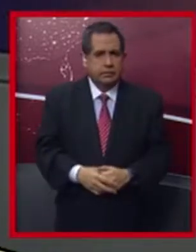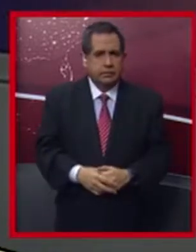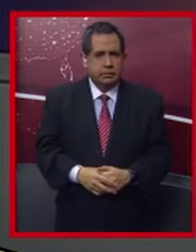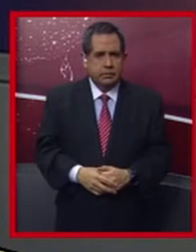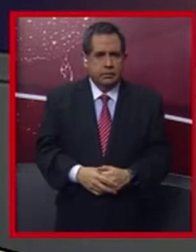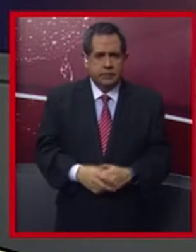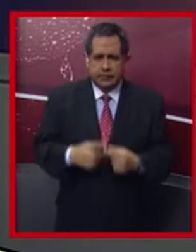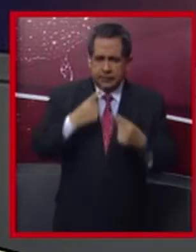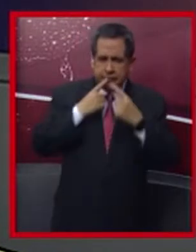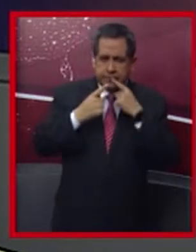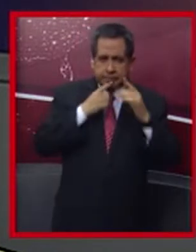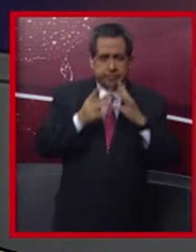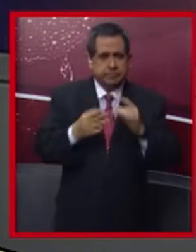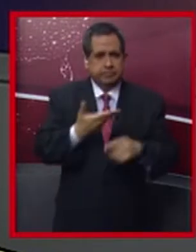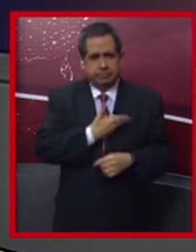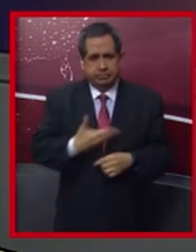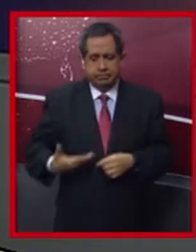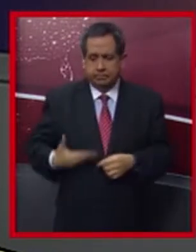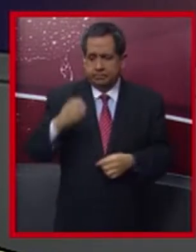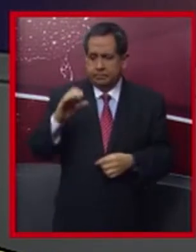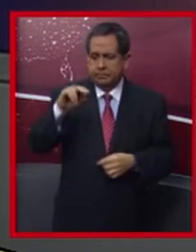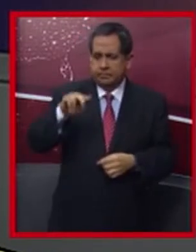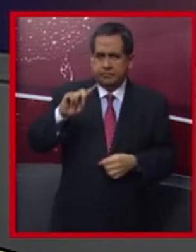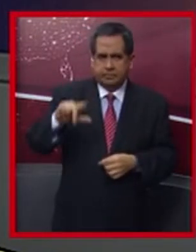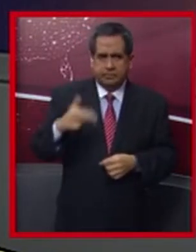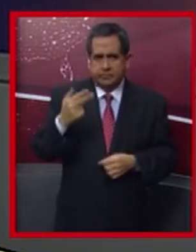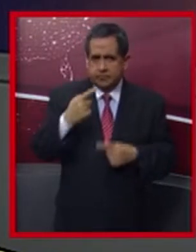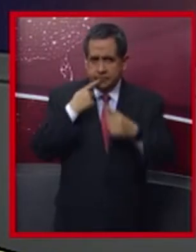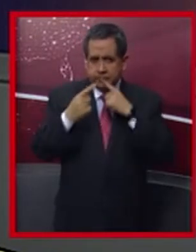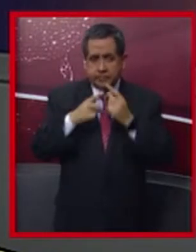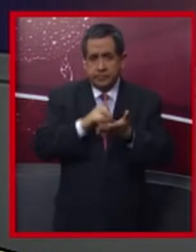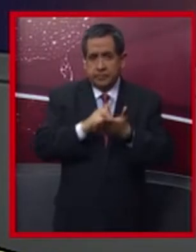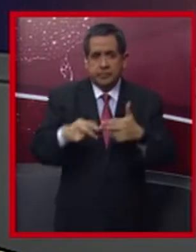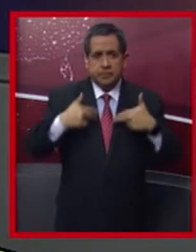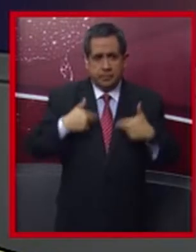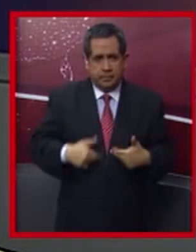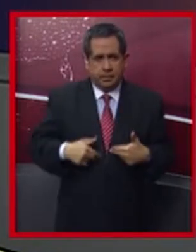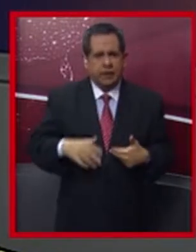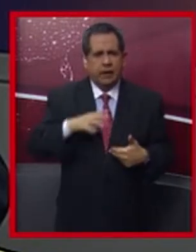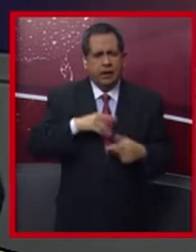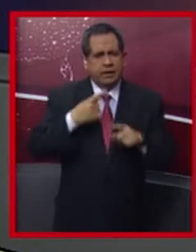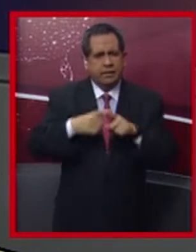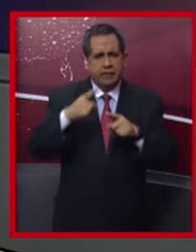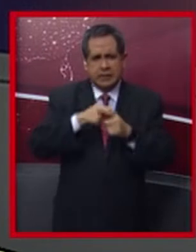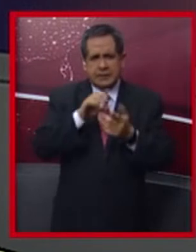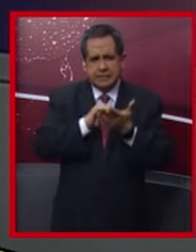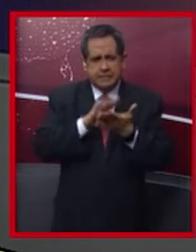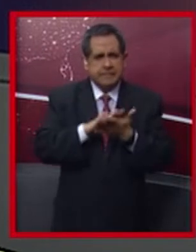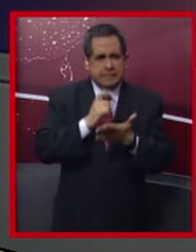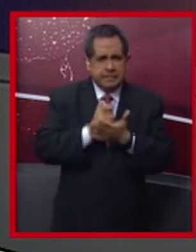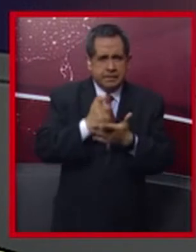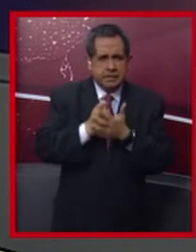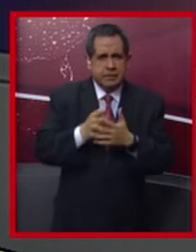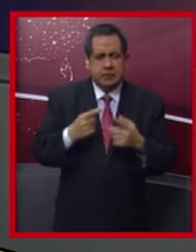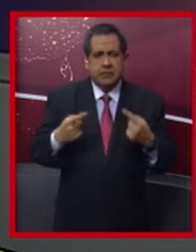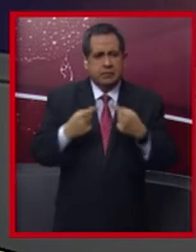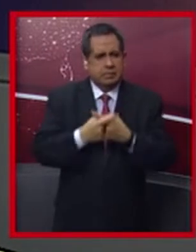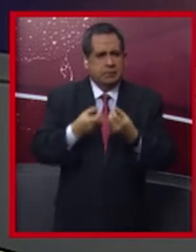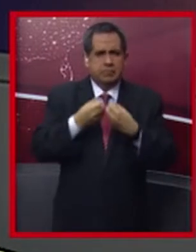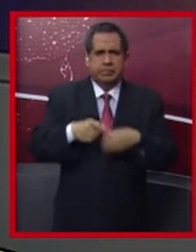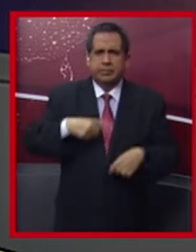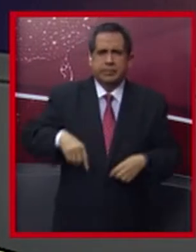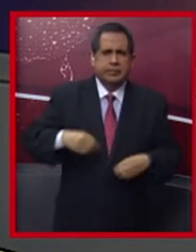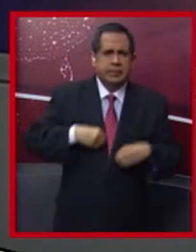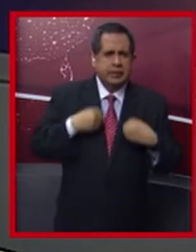Ante los cuestionamientos, el presidente de la CNDH dijo que los defensores de derechos humanos enfrentan situaciones de amenazas, intimidación, afectación